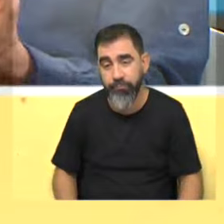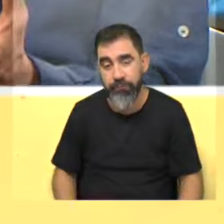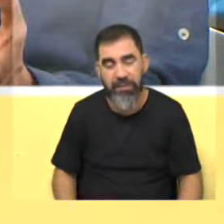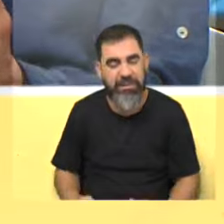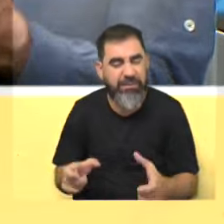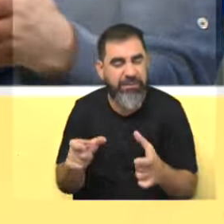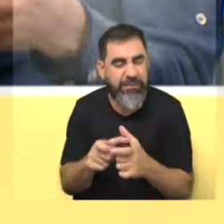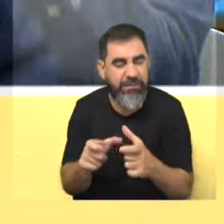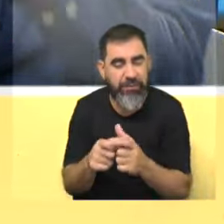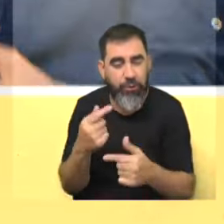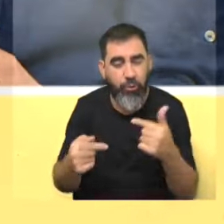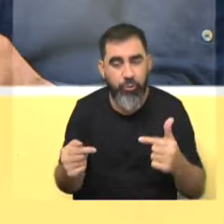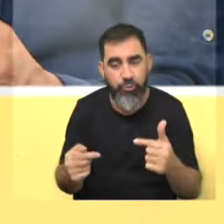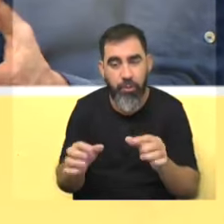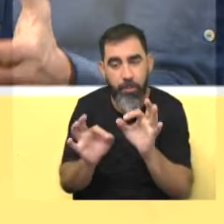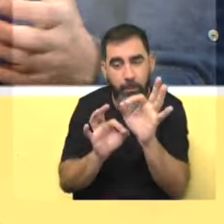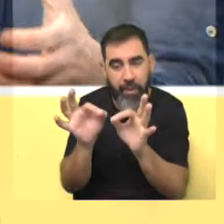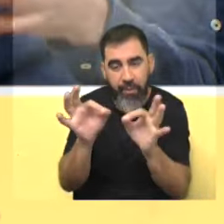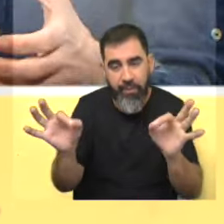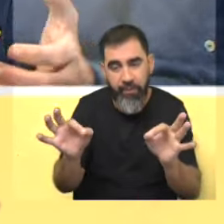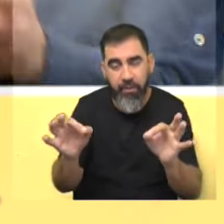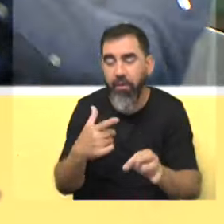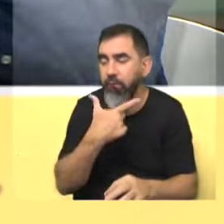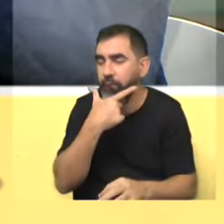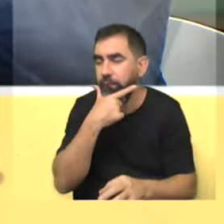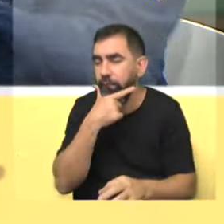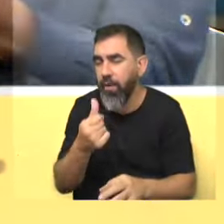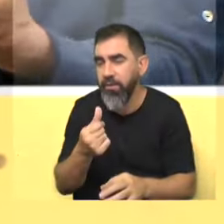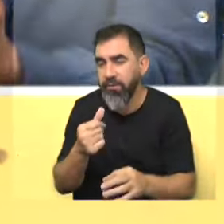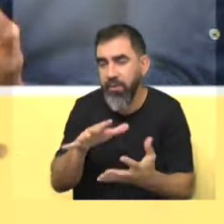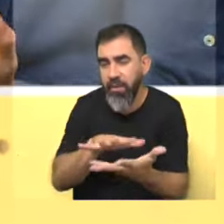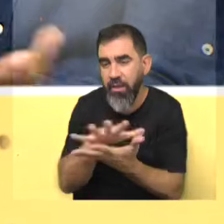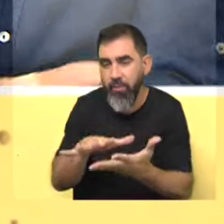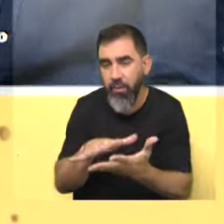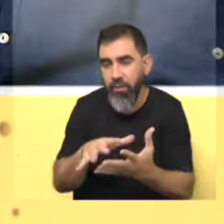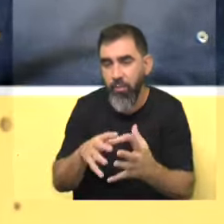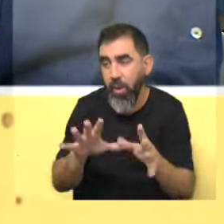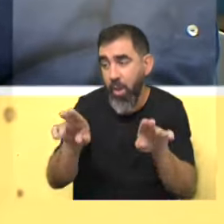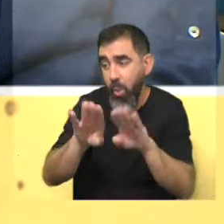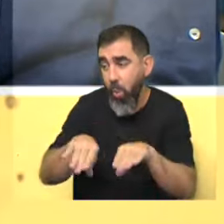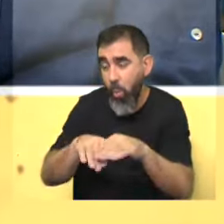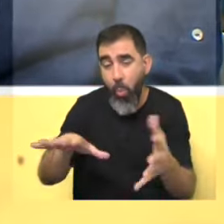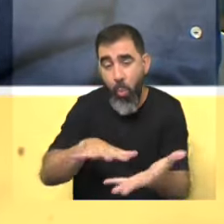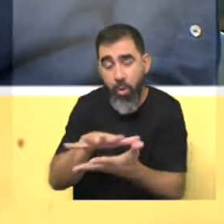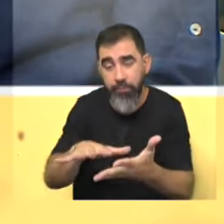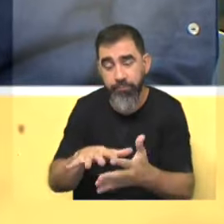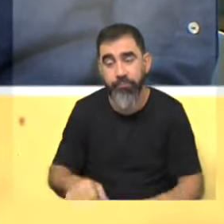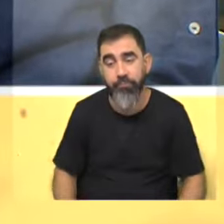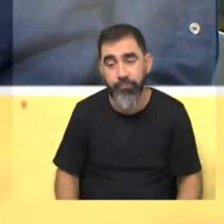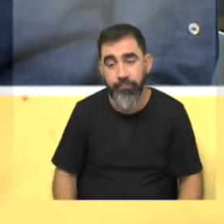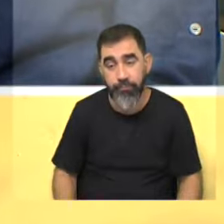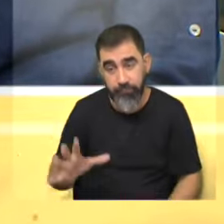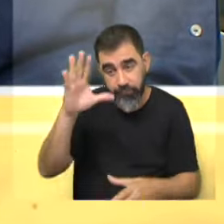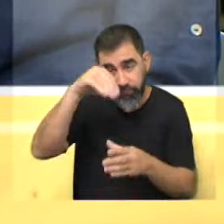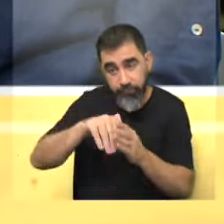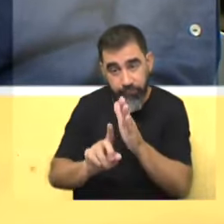llaman CubeSat, tienen medidas estandarizadas. Entonces es fácil acceder a un espacio porque los espacios son todos iguales. Claro. O sea, dentro de la cápsula hay